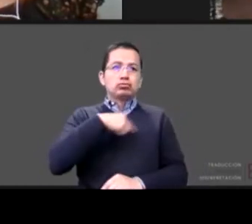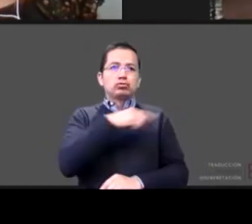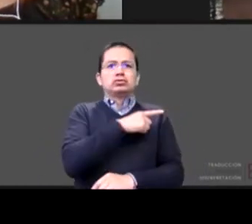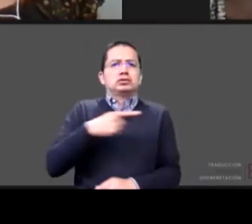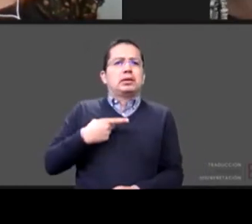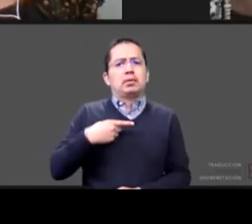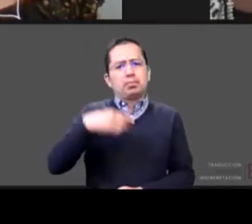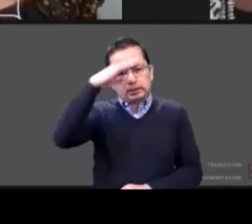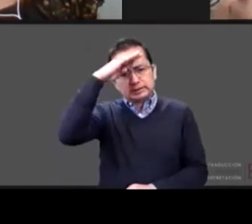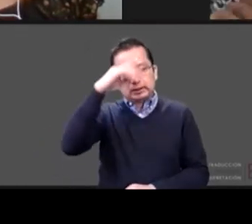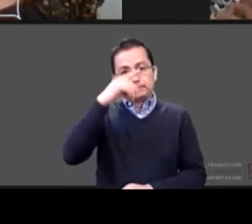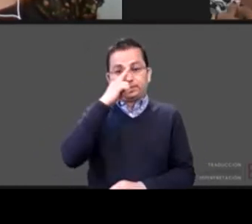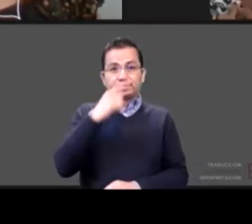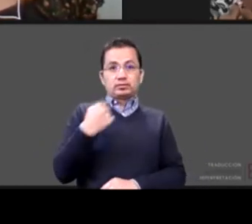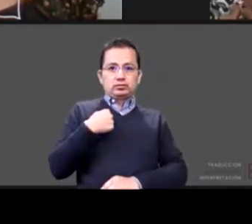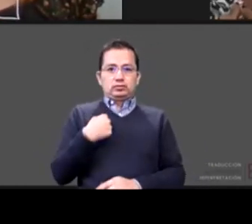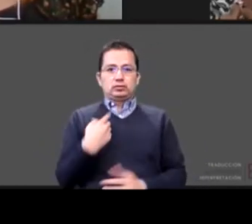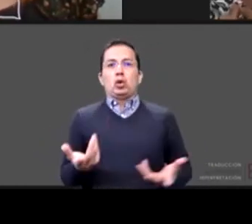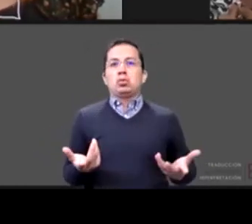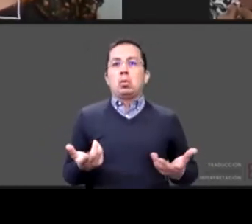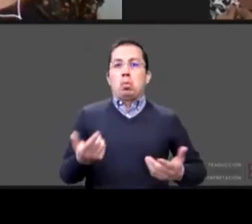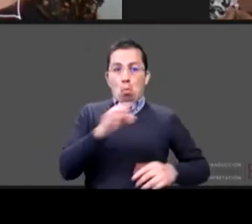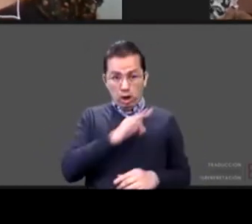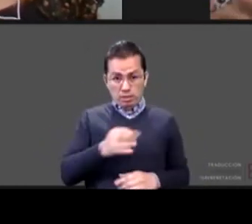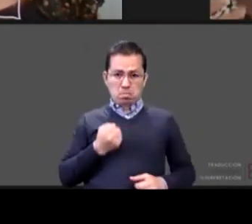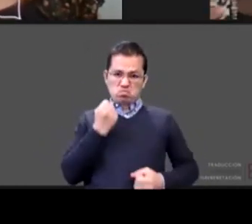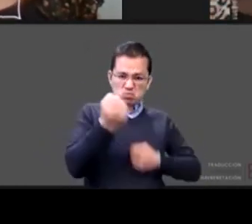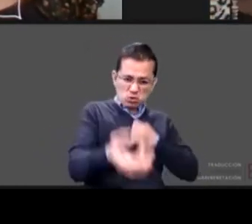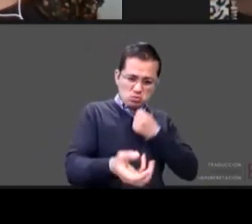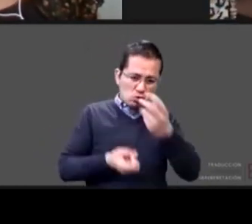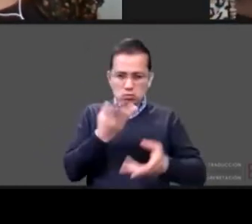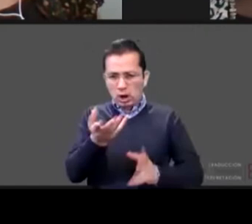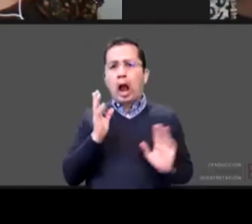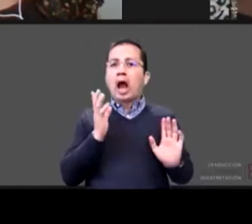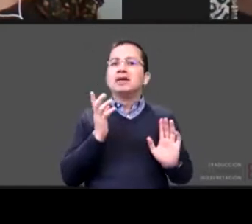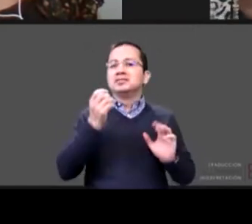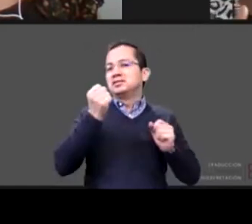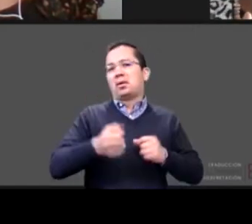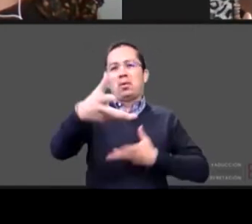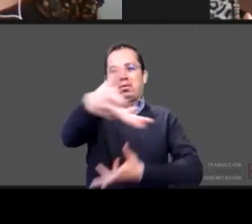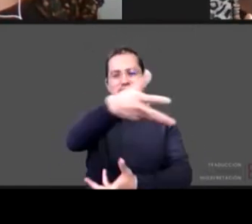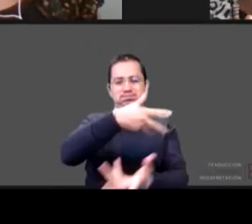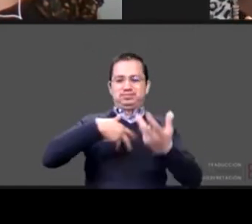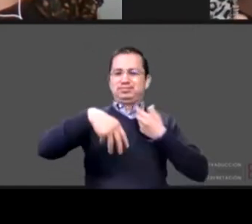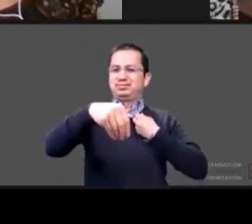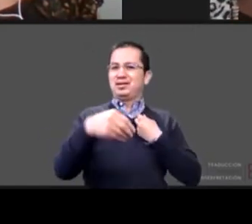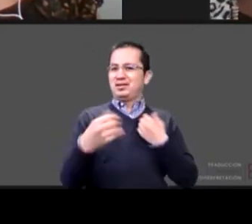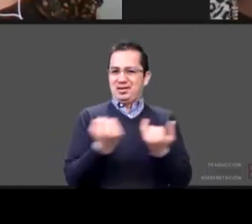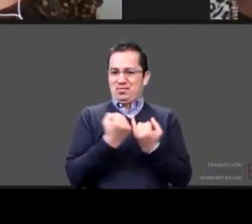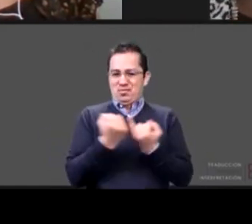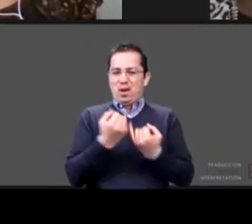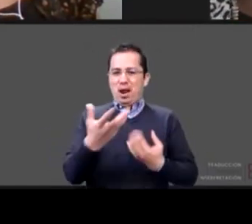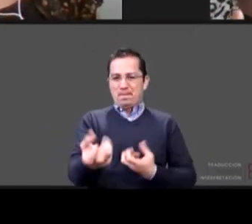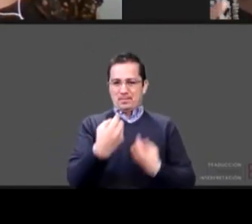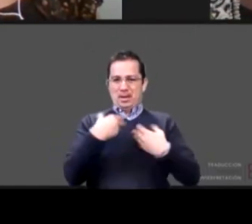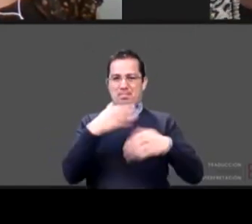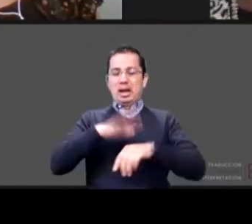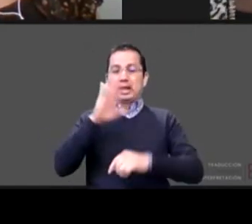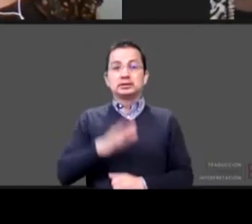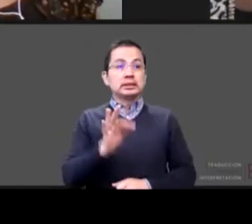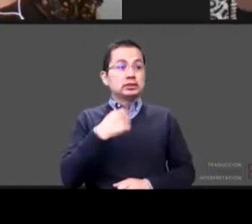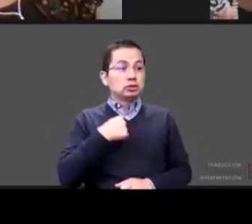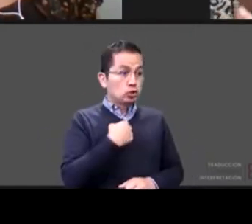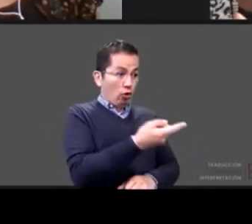da, más van a recibir, y también cuánto vamos también a recibir de nuestras familias.